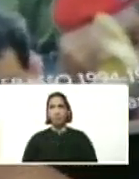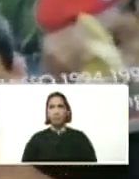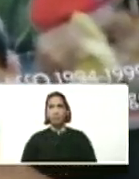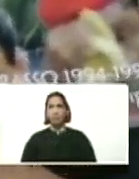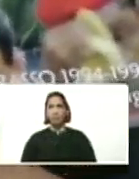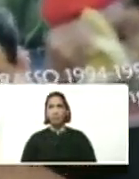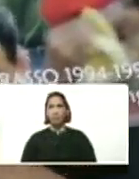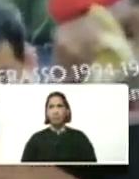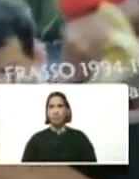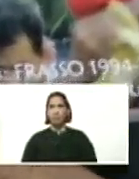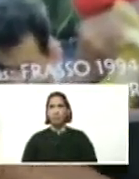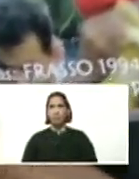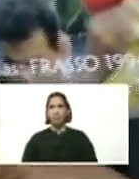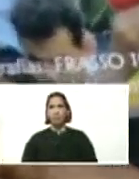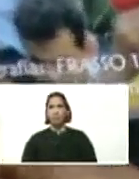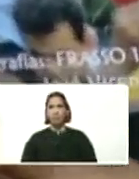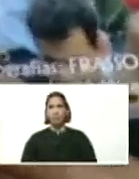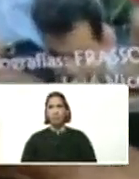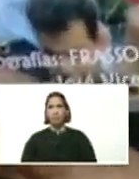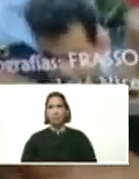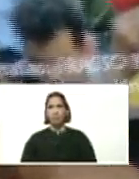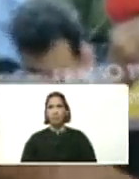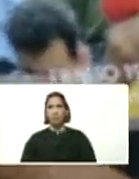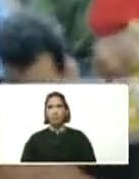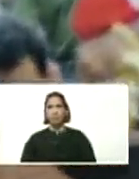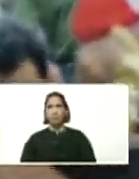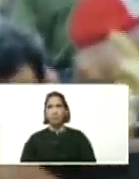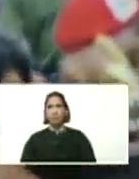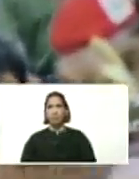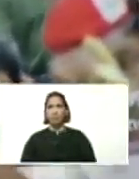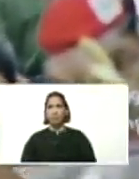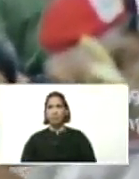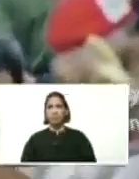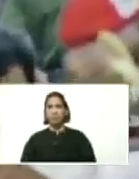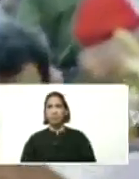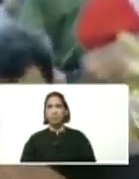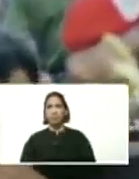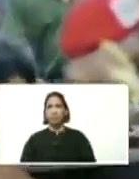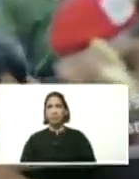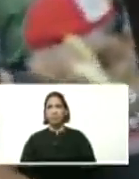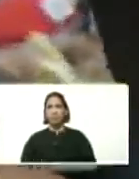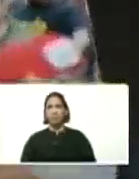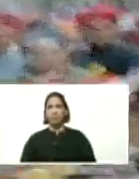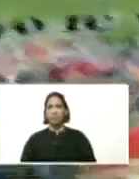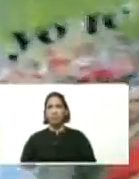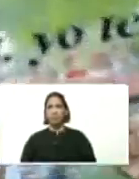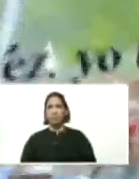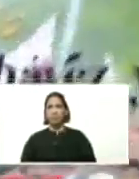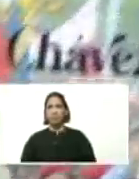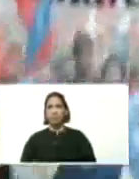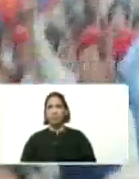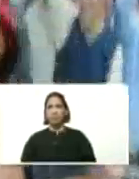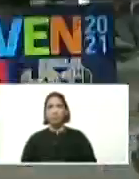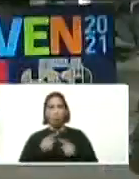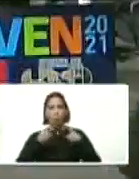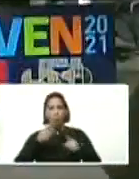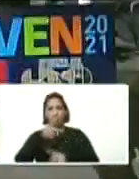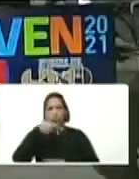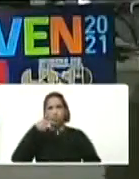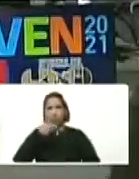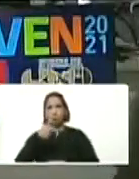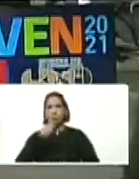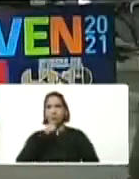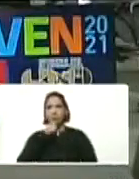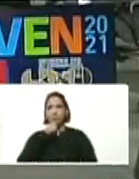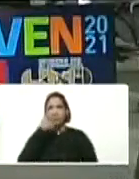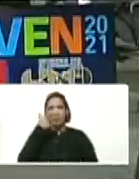de la foto. El camarógrafo no puede más. ¿Y tú? Vámonos con otra cámara. Miren quién tengo aquí,